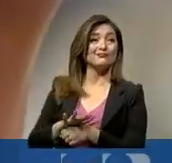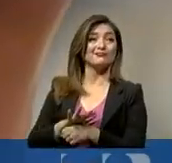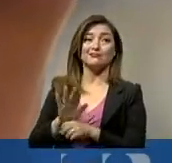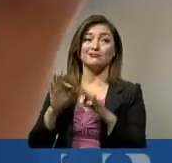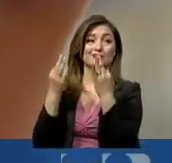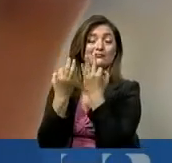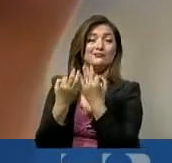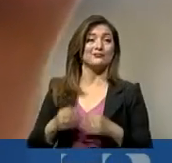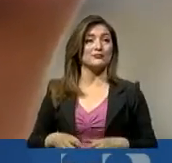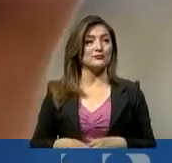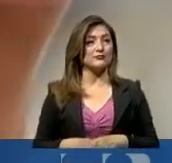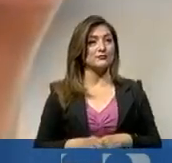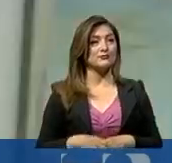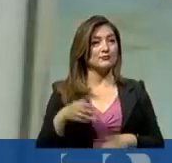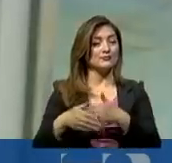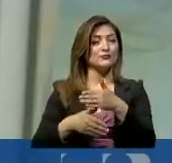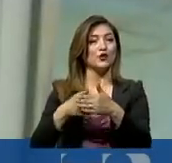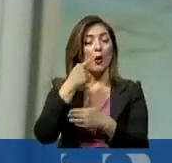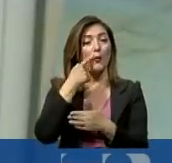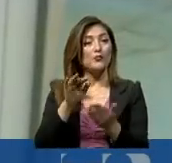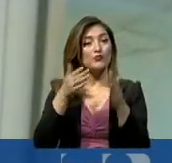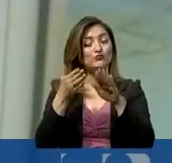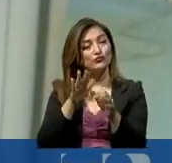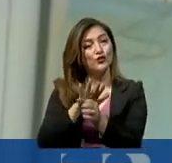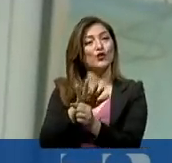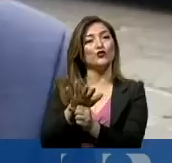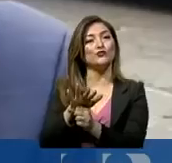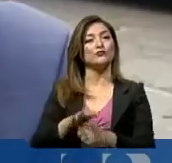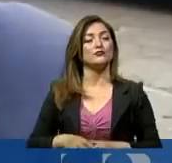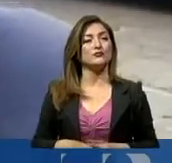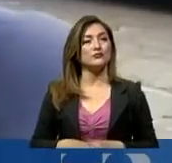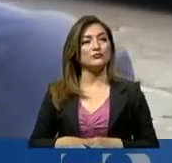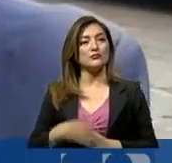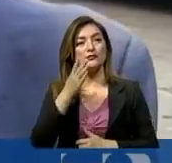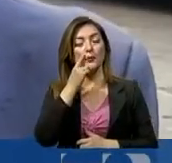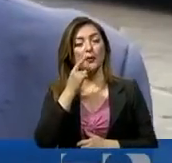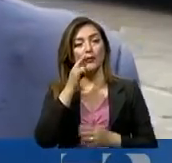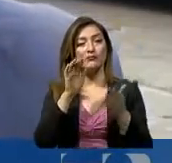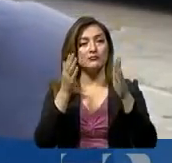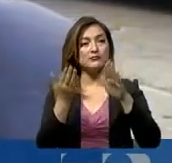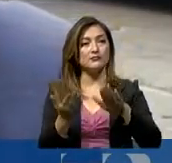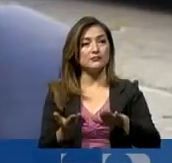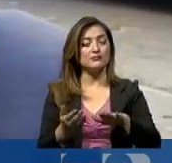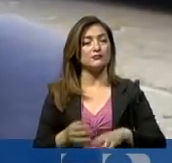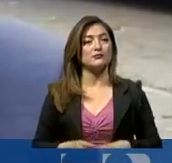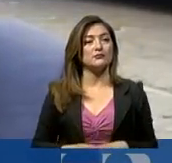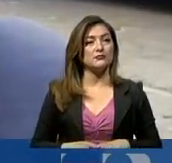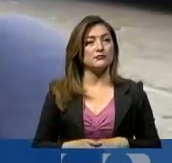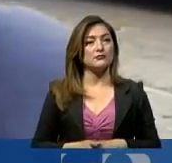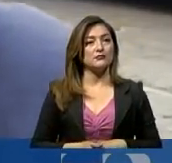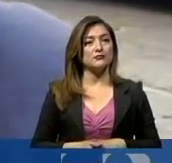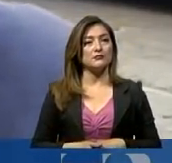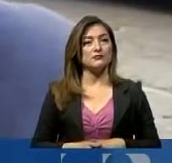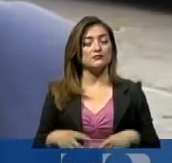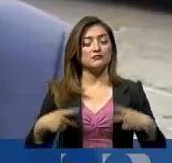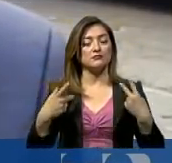su familia. En medio del proceso, su padre murió por COVID-19. A lo que muere mi papá, ahí dije ya, esto ya se